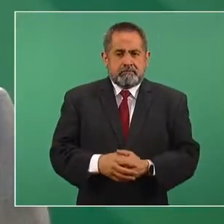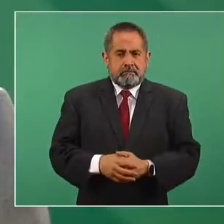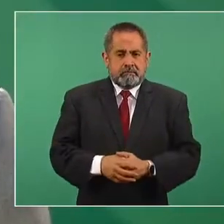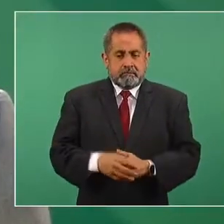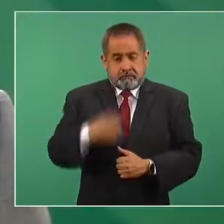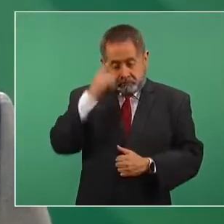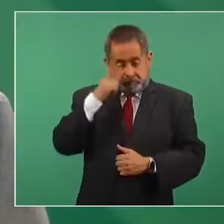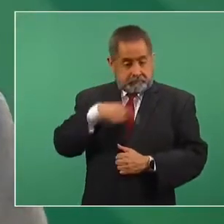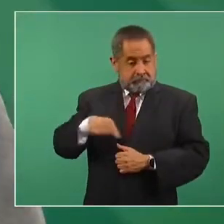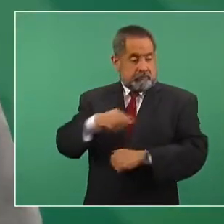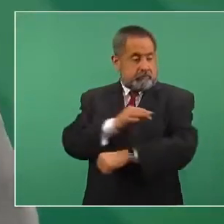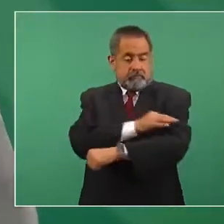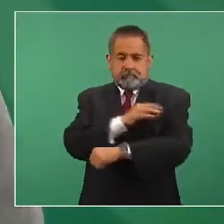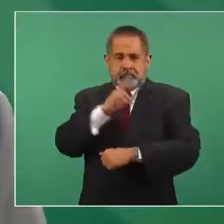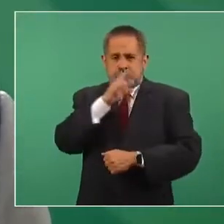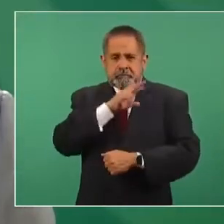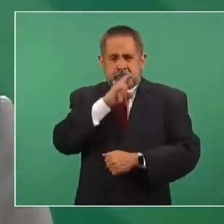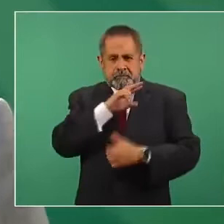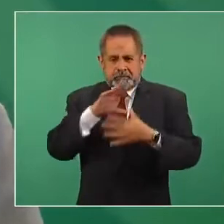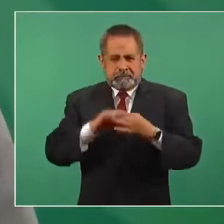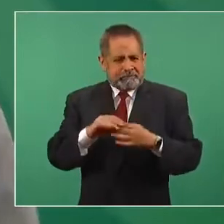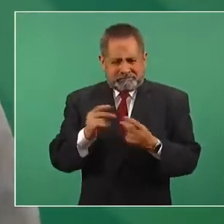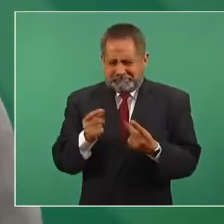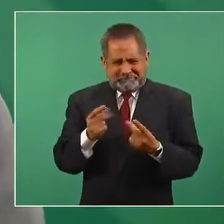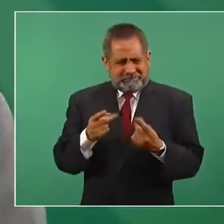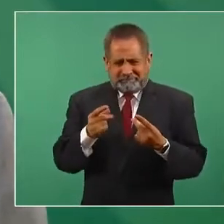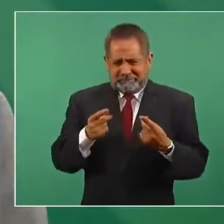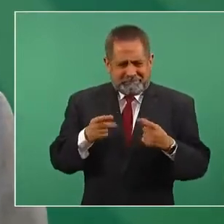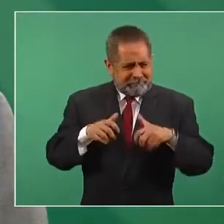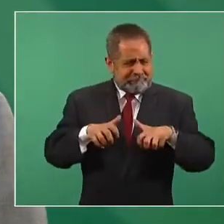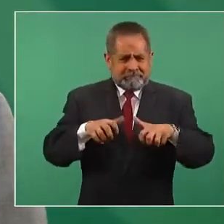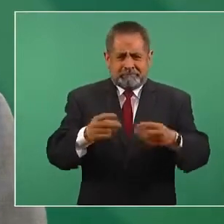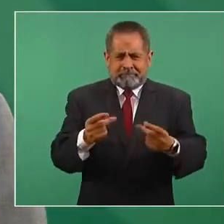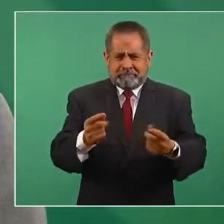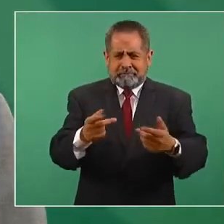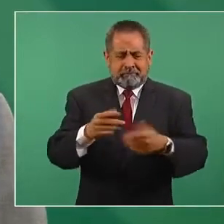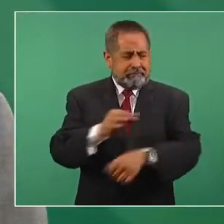para vacunar lo más pronto posible.